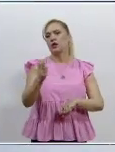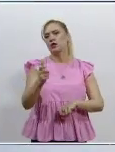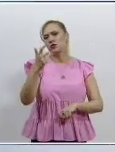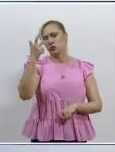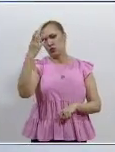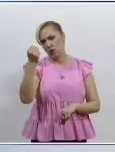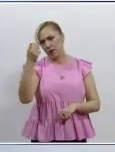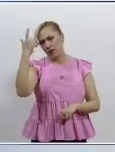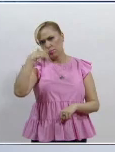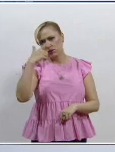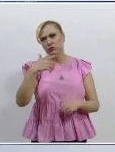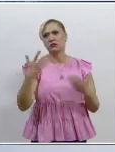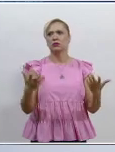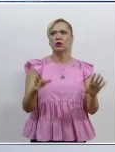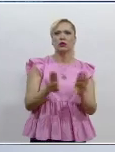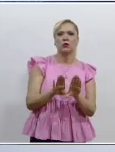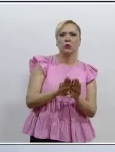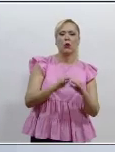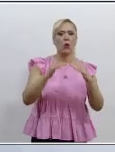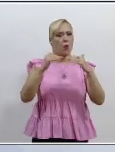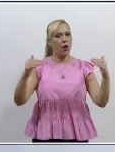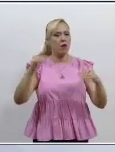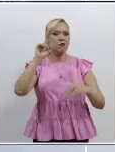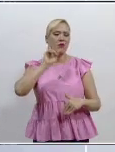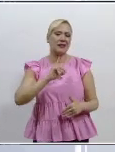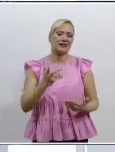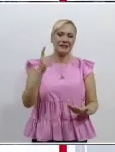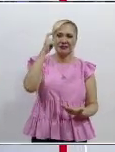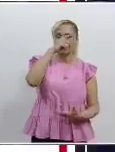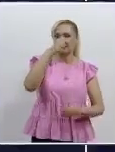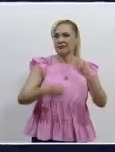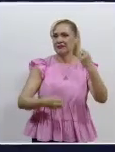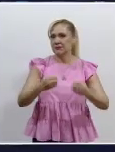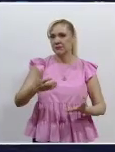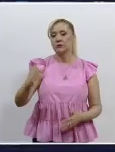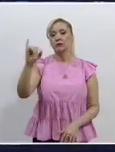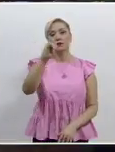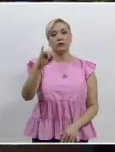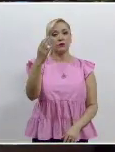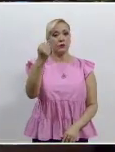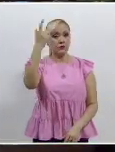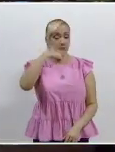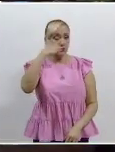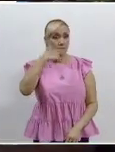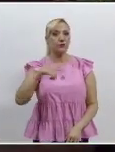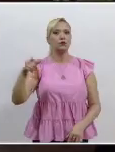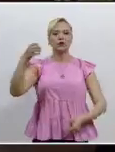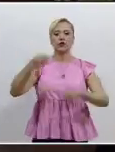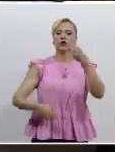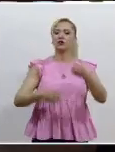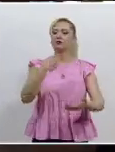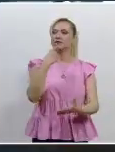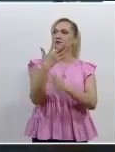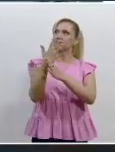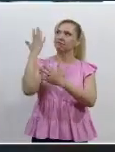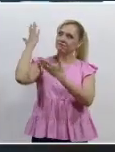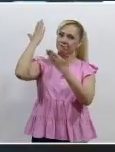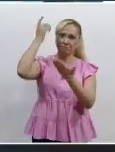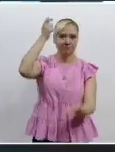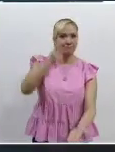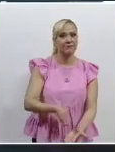se abordarán los desafíos de la igualdad de género en México y el jueves a las 9 de la noche, ya lo dijo la Corte, Miguel Carbonell e